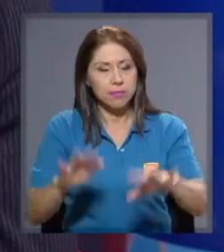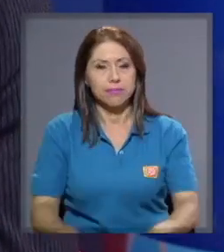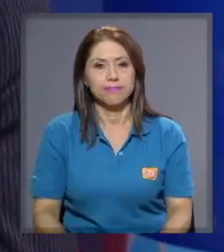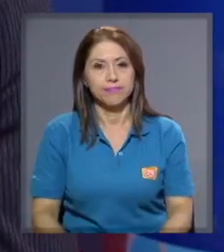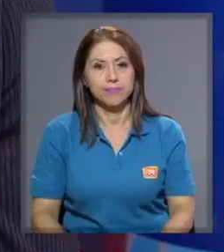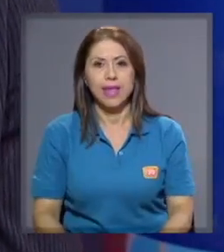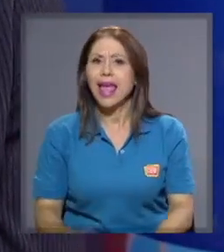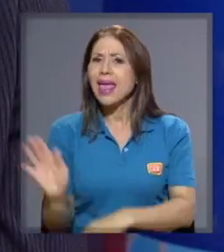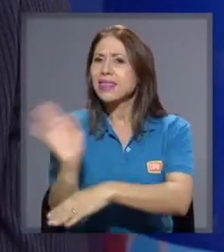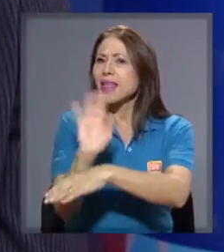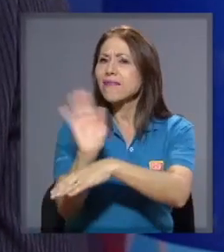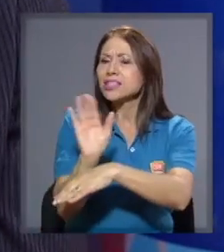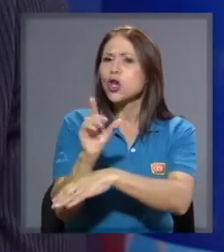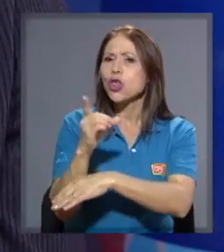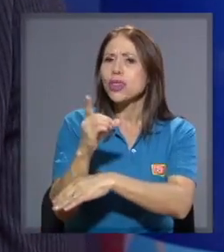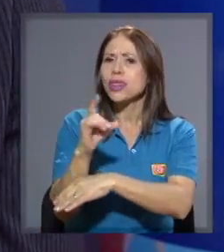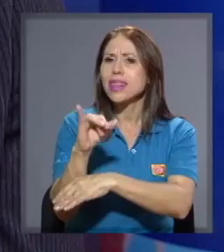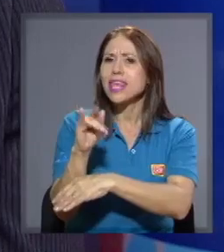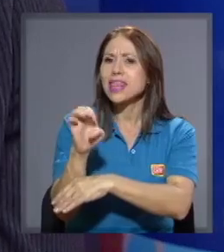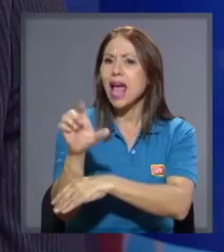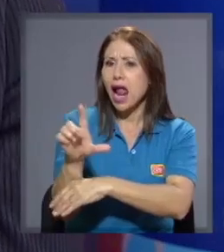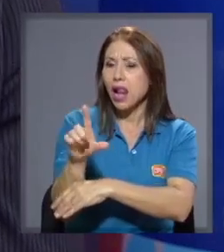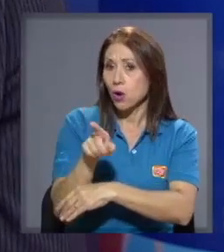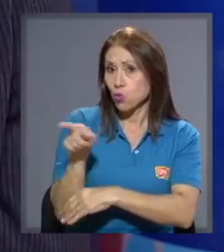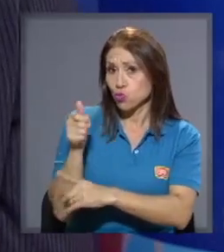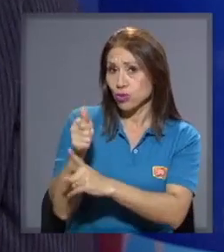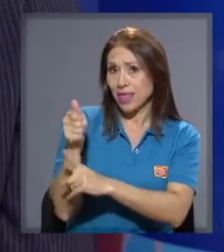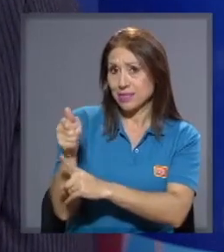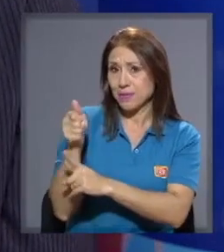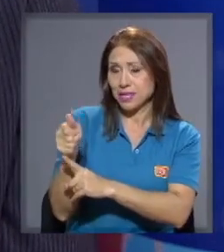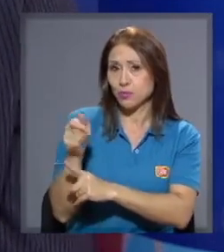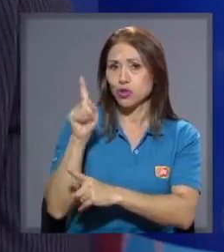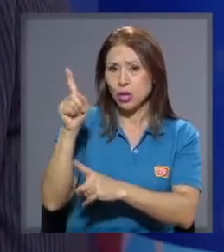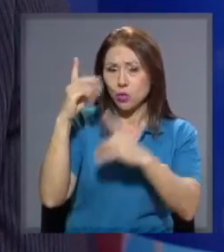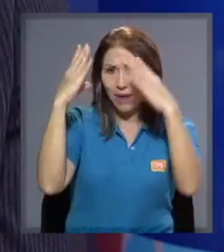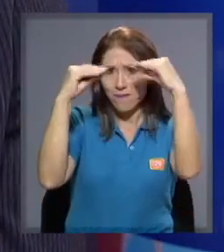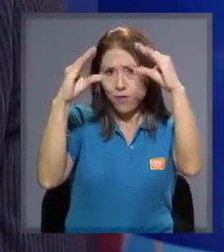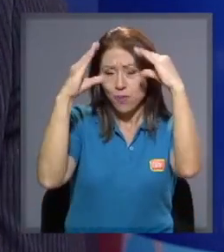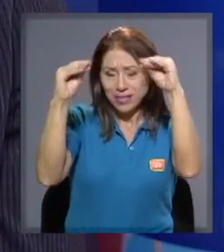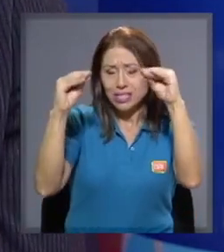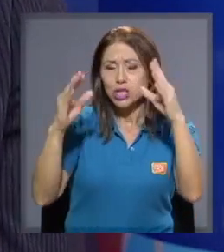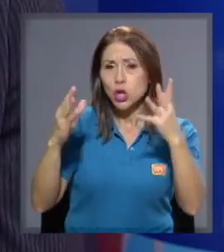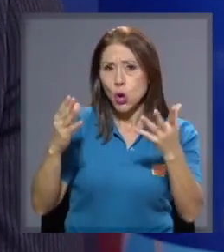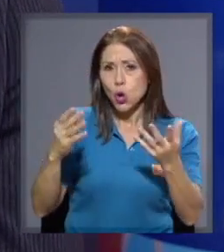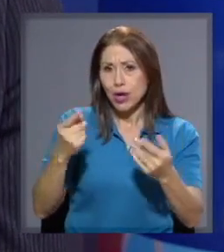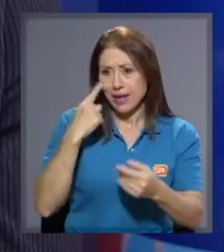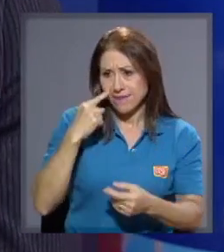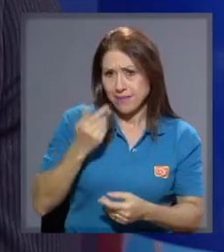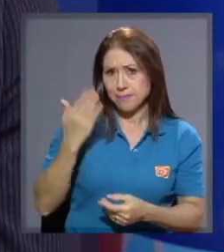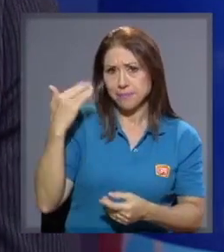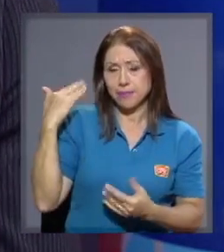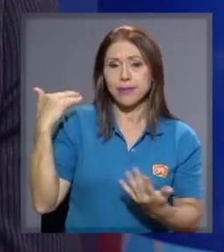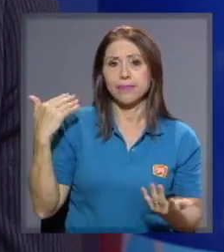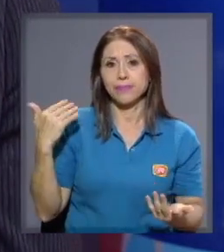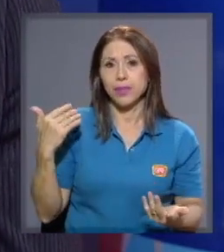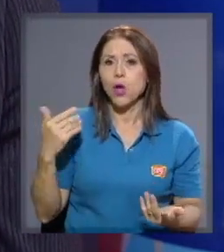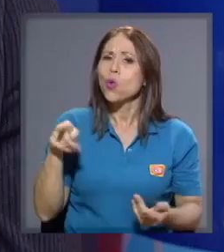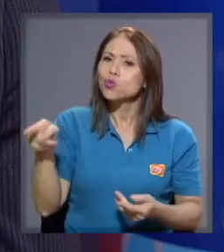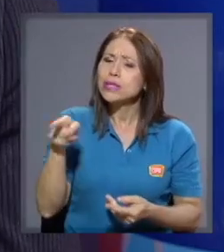televisión digital ustedes mismos en una información que salía en estos días